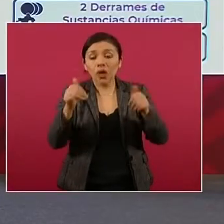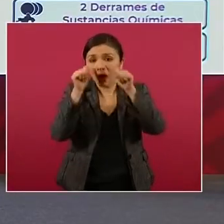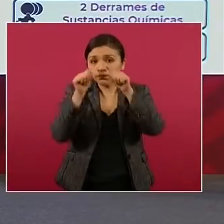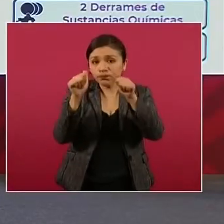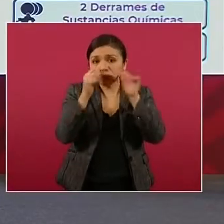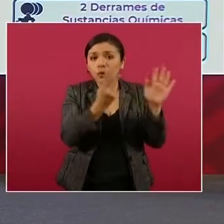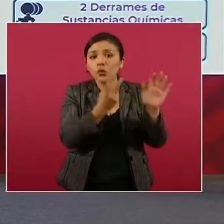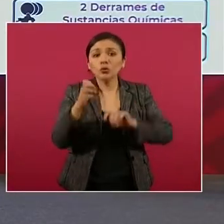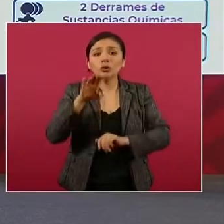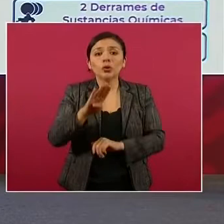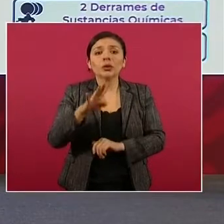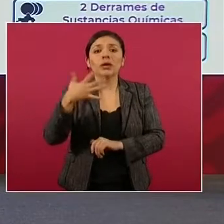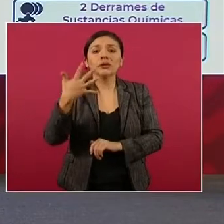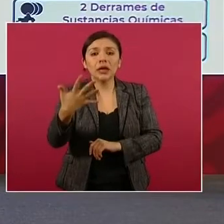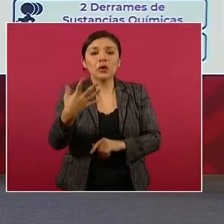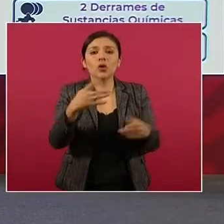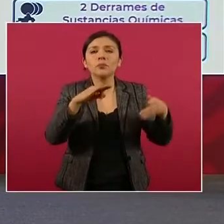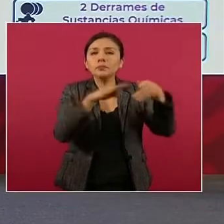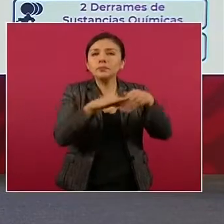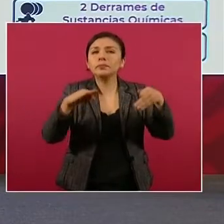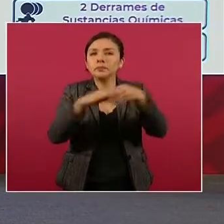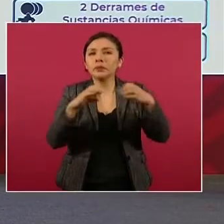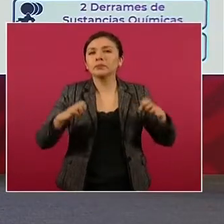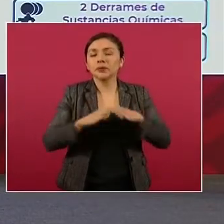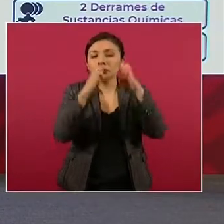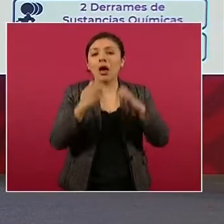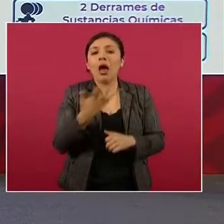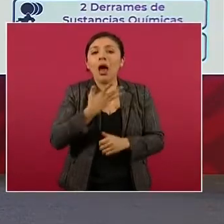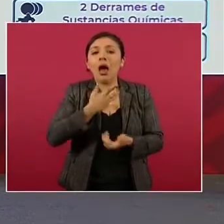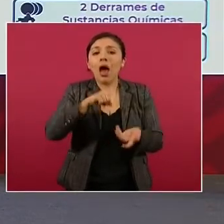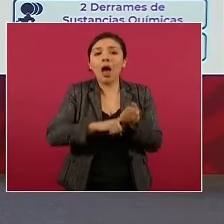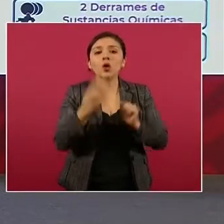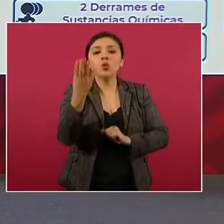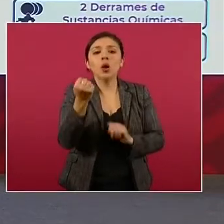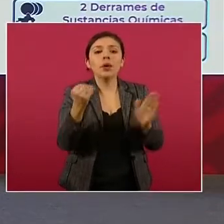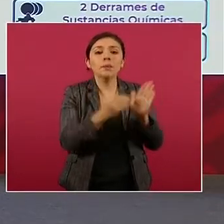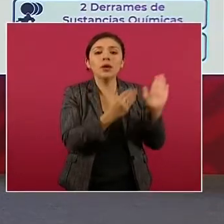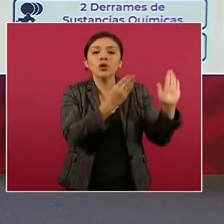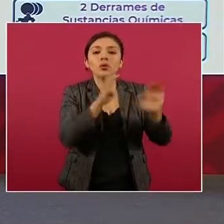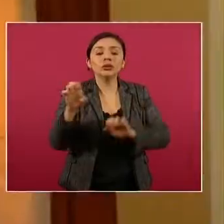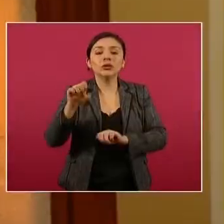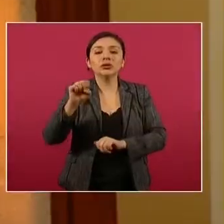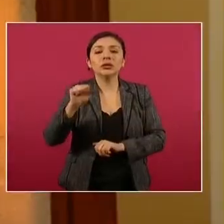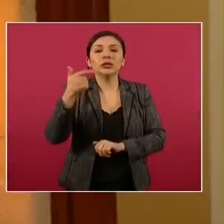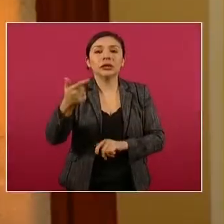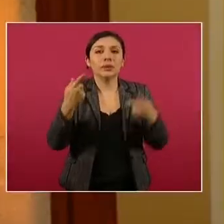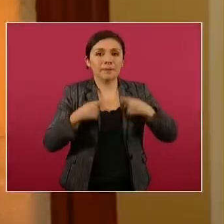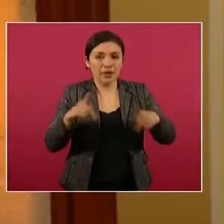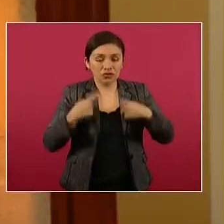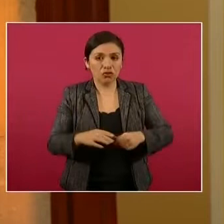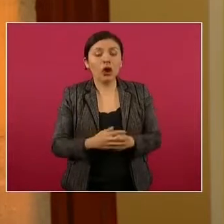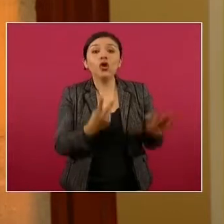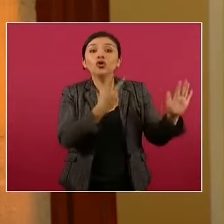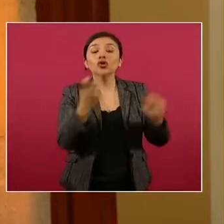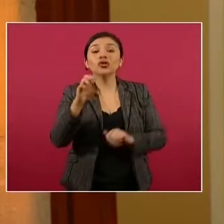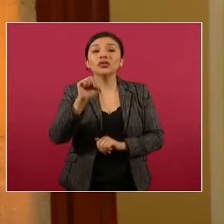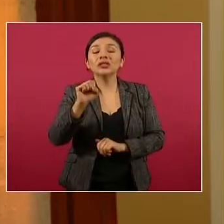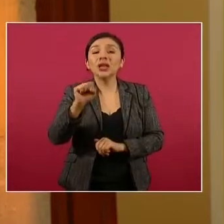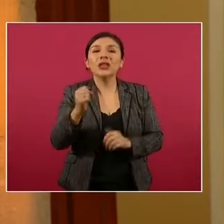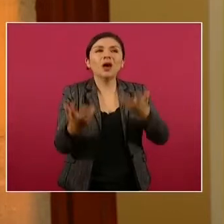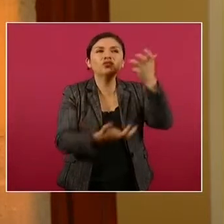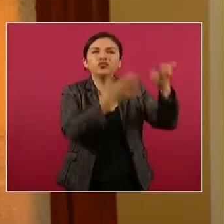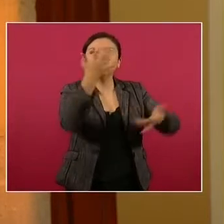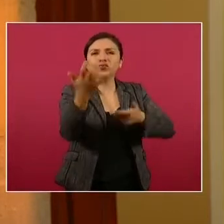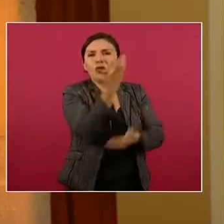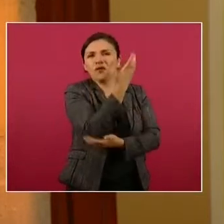295 eventos con 9 mil 967 elementos 260 incendios forestales ocho